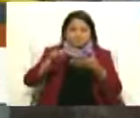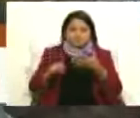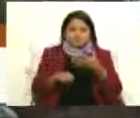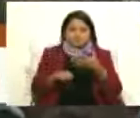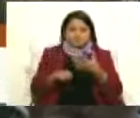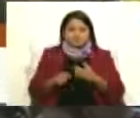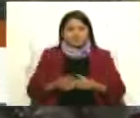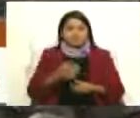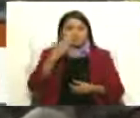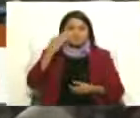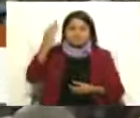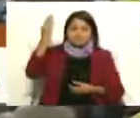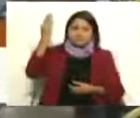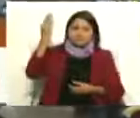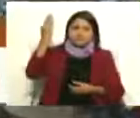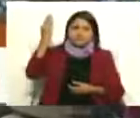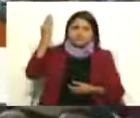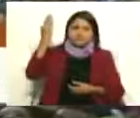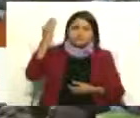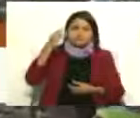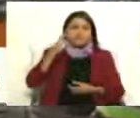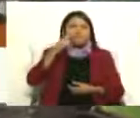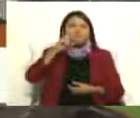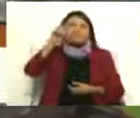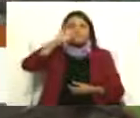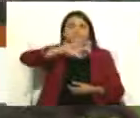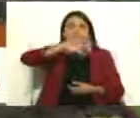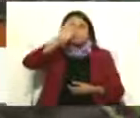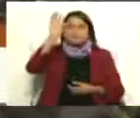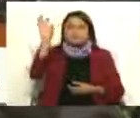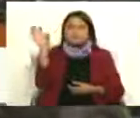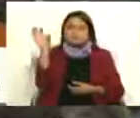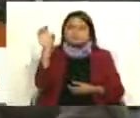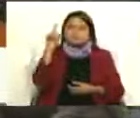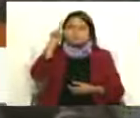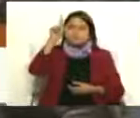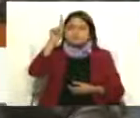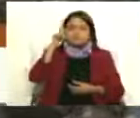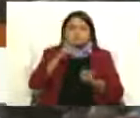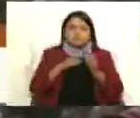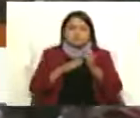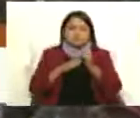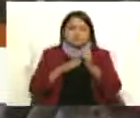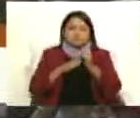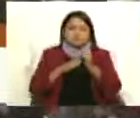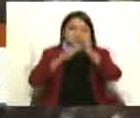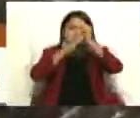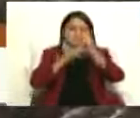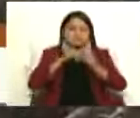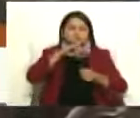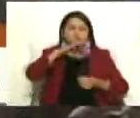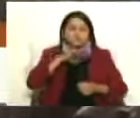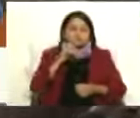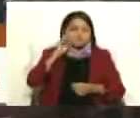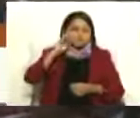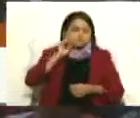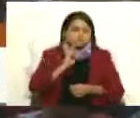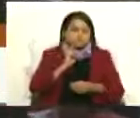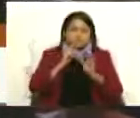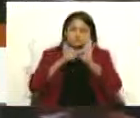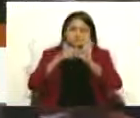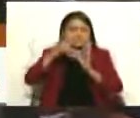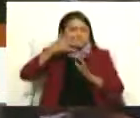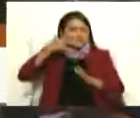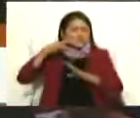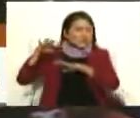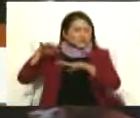allá arriba, miren allá arriba, miren todos hacia el cielo. Allá arriba debe estar el Libertador, orgulloso de este pueblo otra